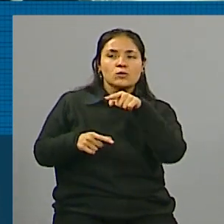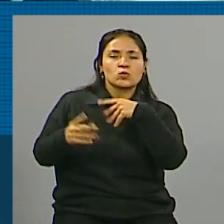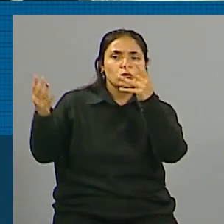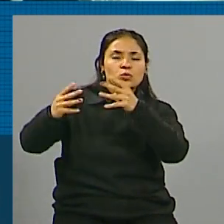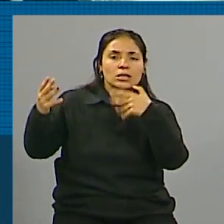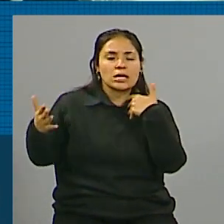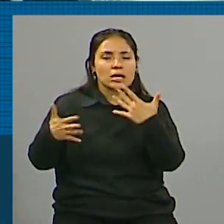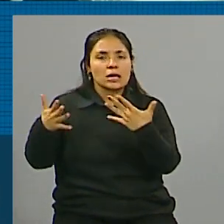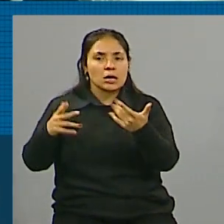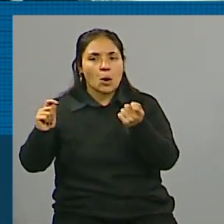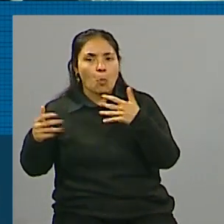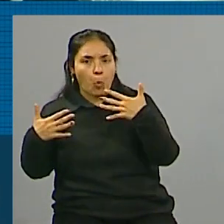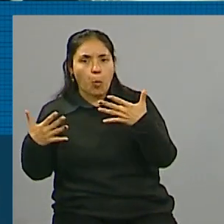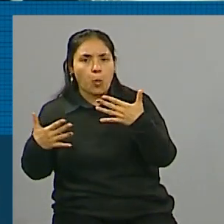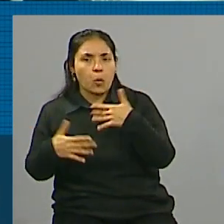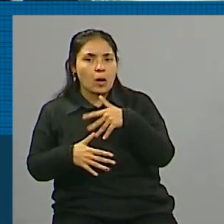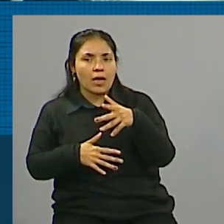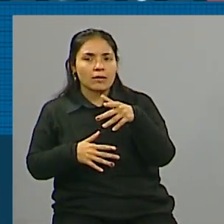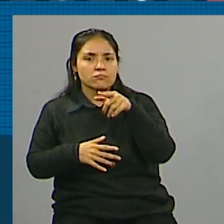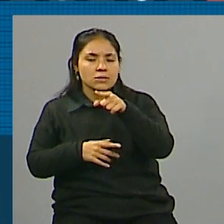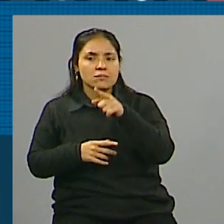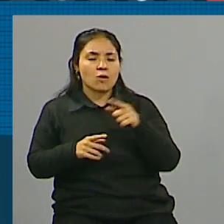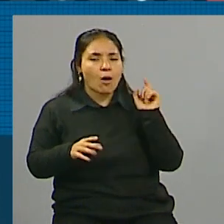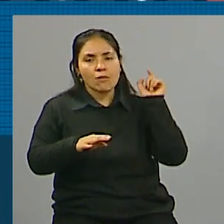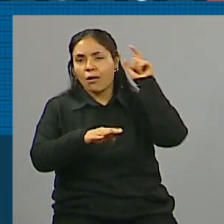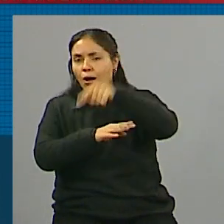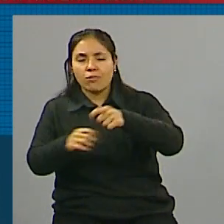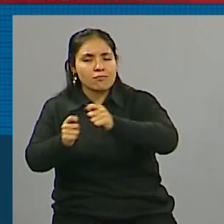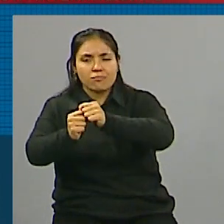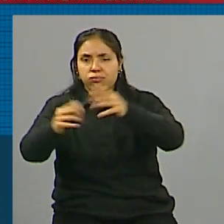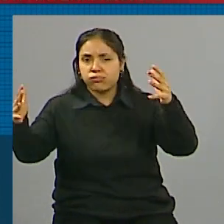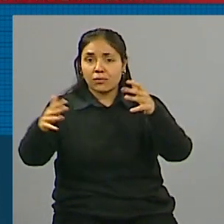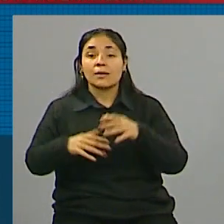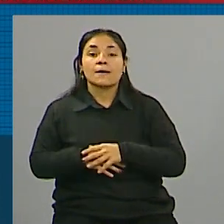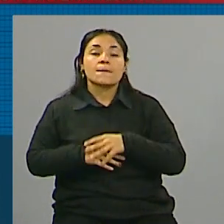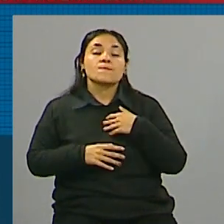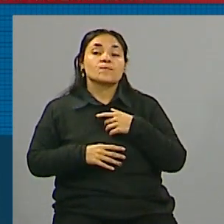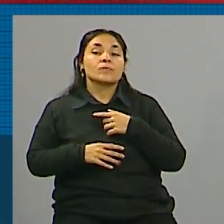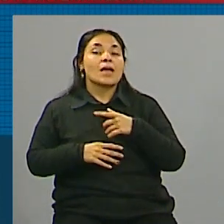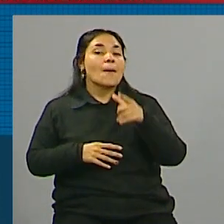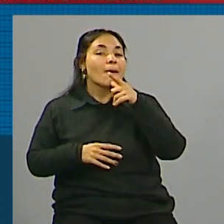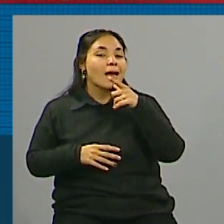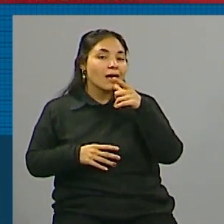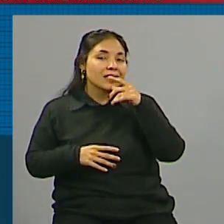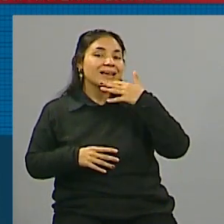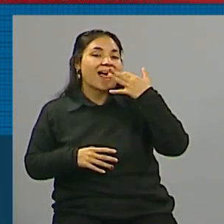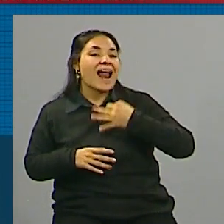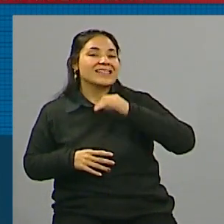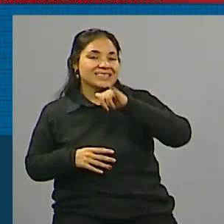se podía dar esta situación. Bien, como reales yo creo que son variables reales, creo que son variables concretamente